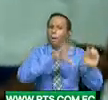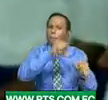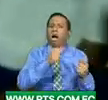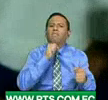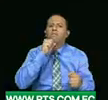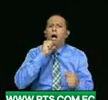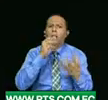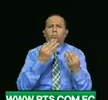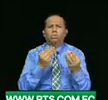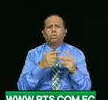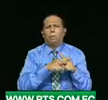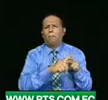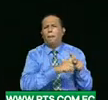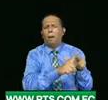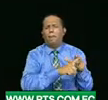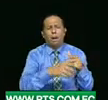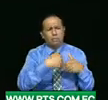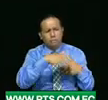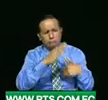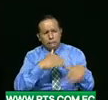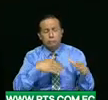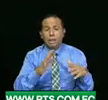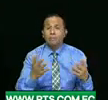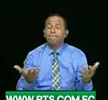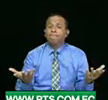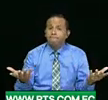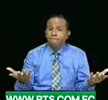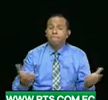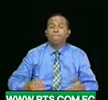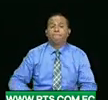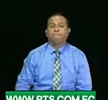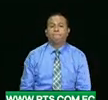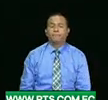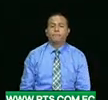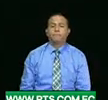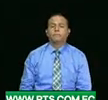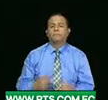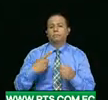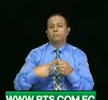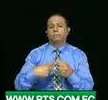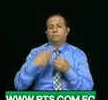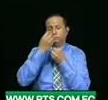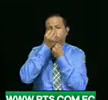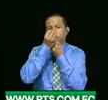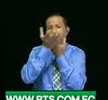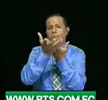que faltarían. En Quito informó Iván Casamen.